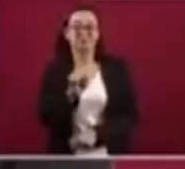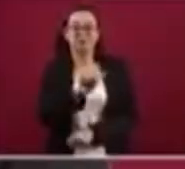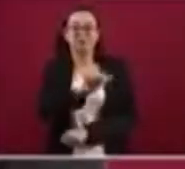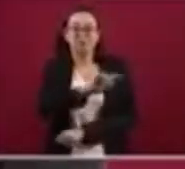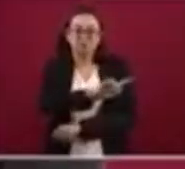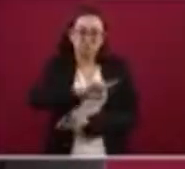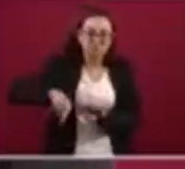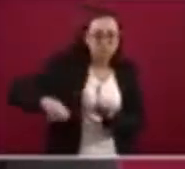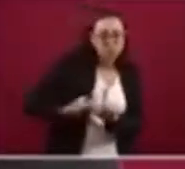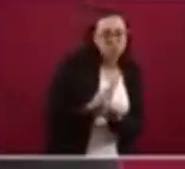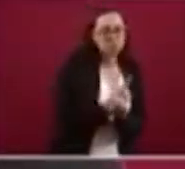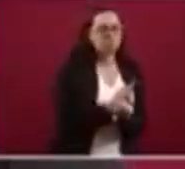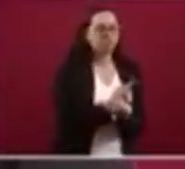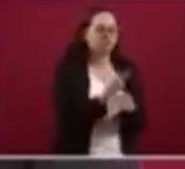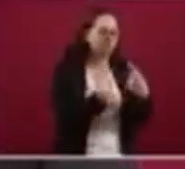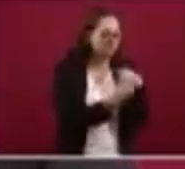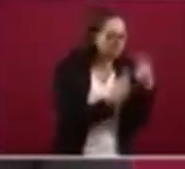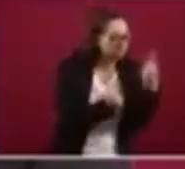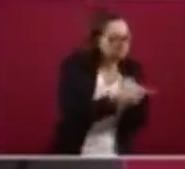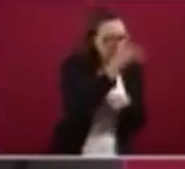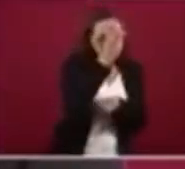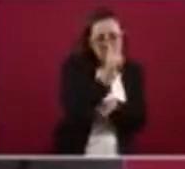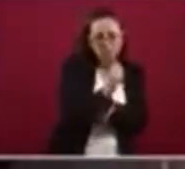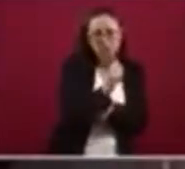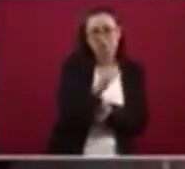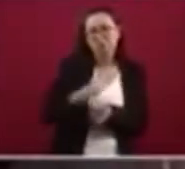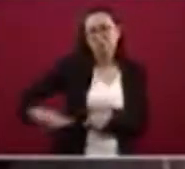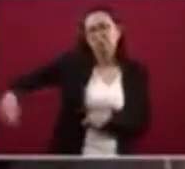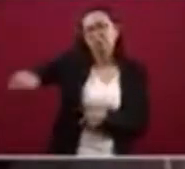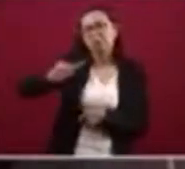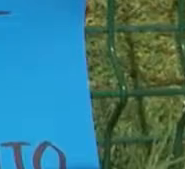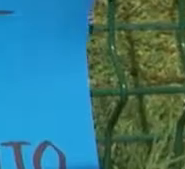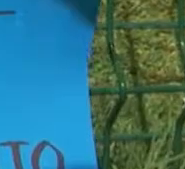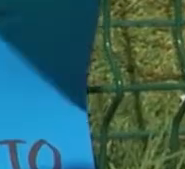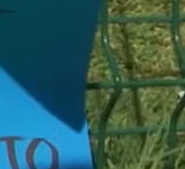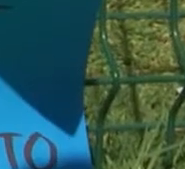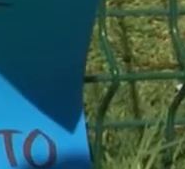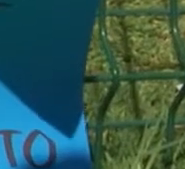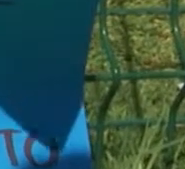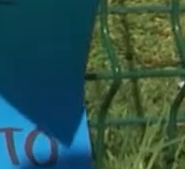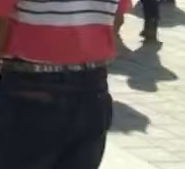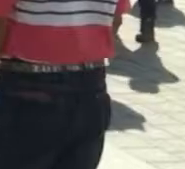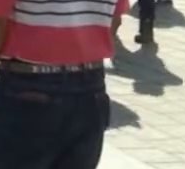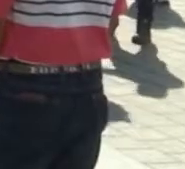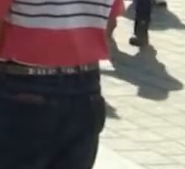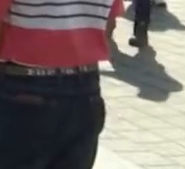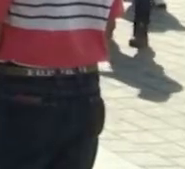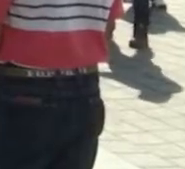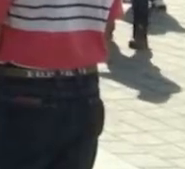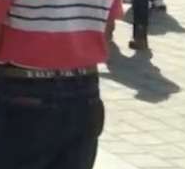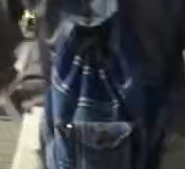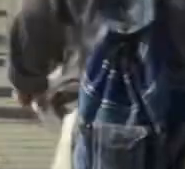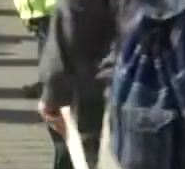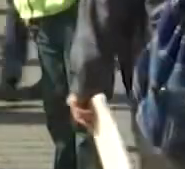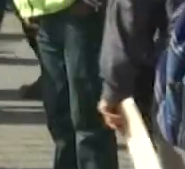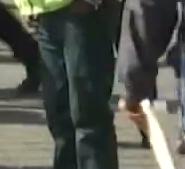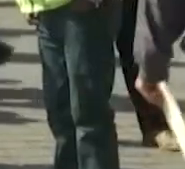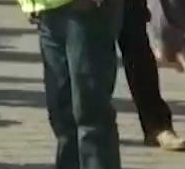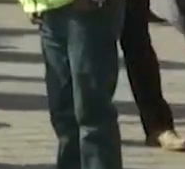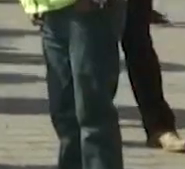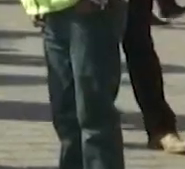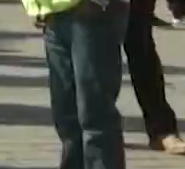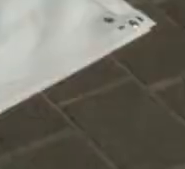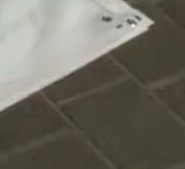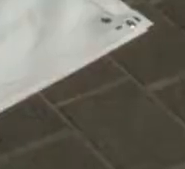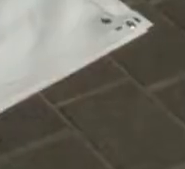de los campesinos espalda de los trabajadores por noches señaló además que no se puede permitir que la mina cierre pues genera